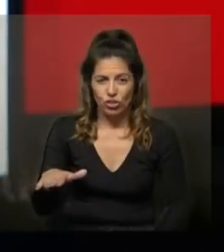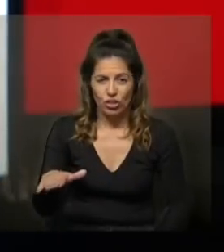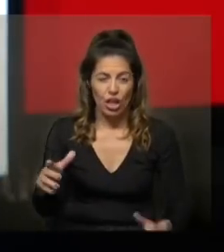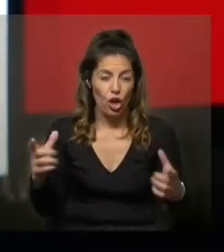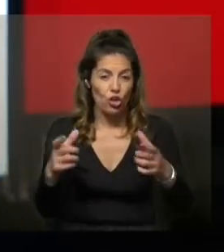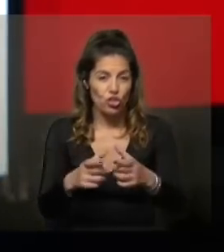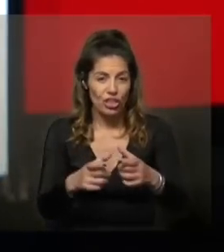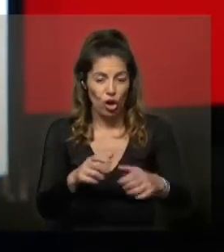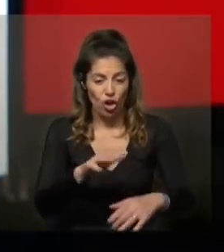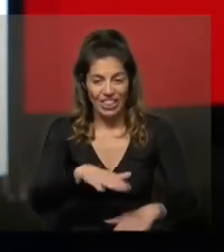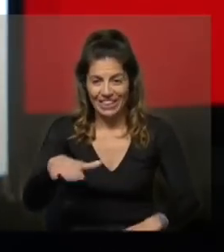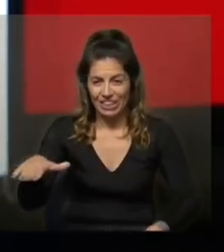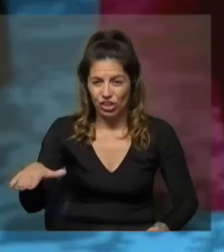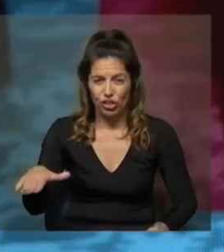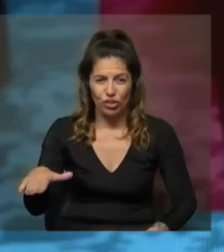del niño